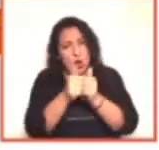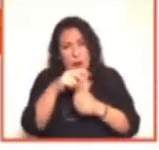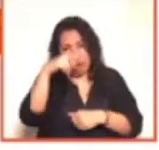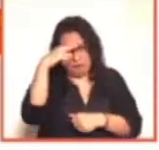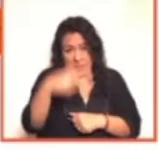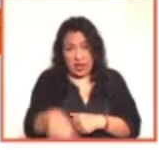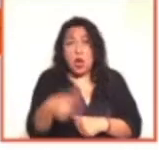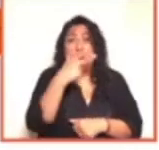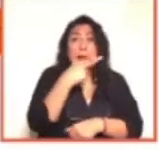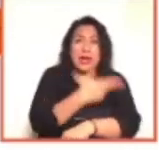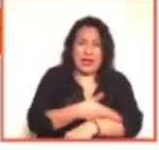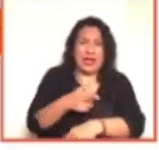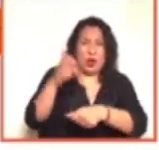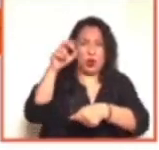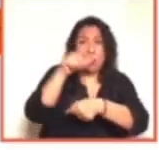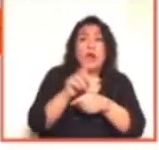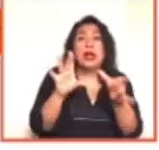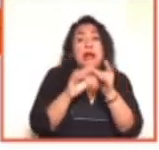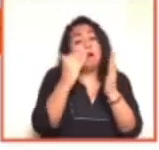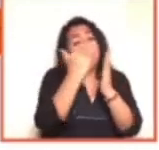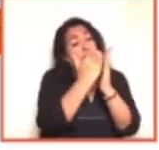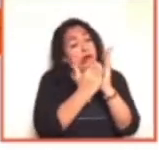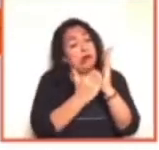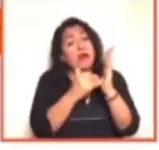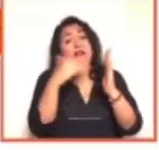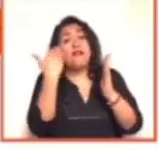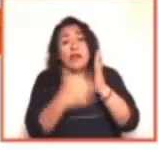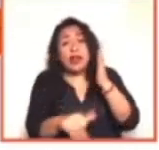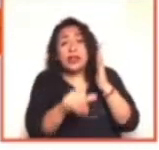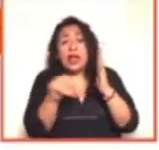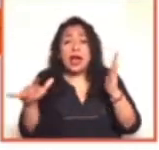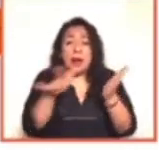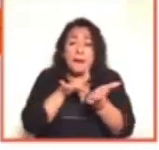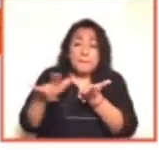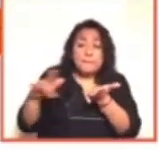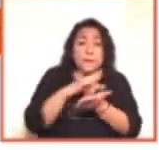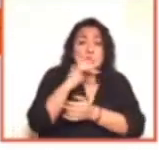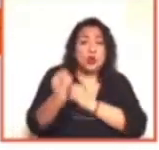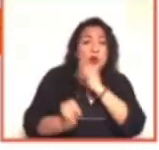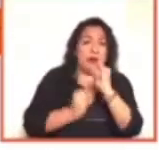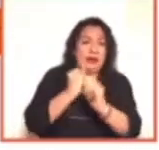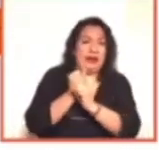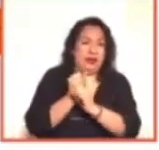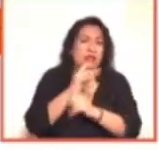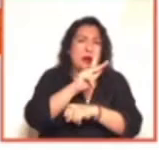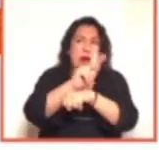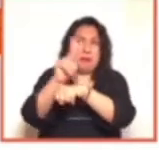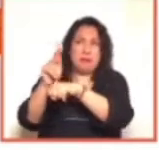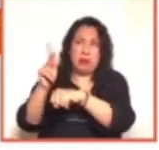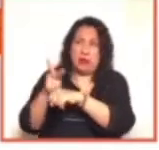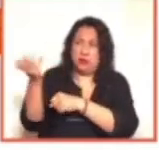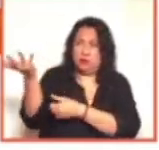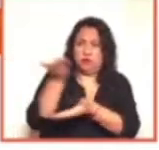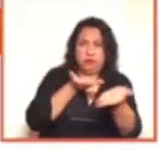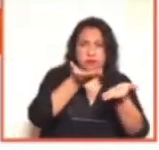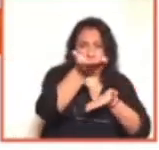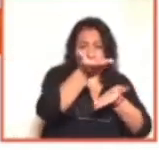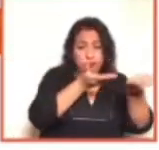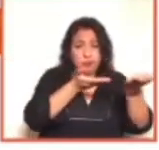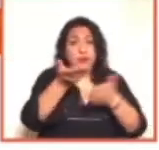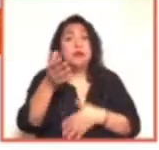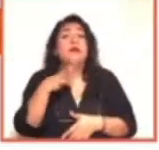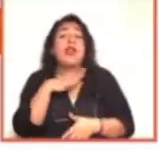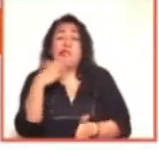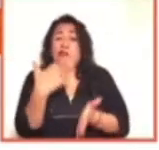gestor cultural menciona los pendientes en materia de cooperación internacional. There's a lot of work to be done